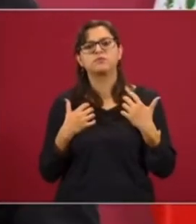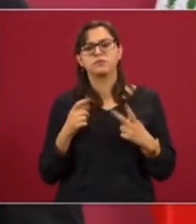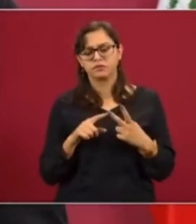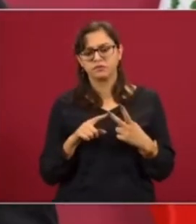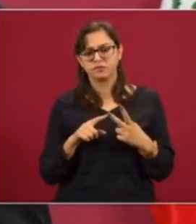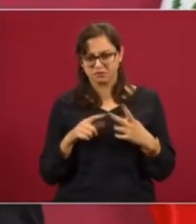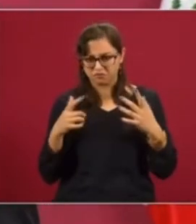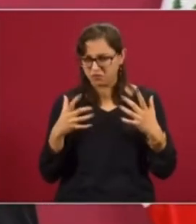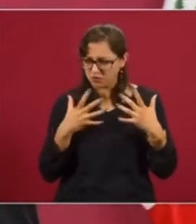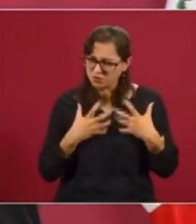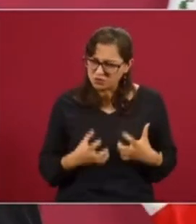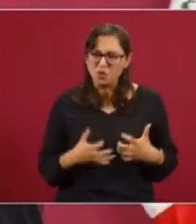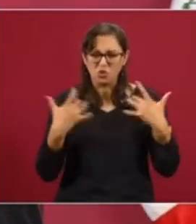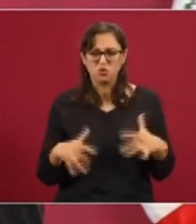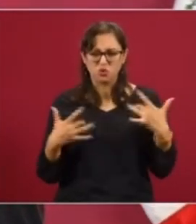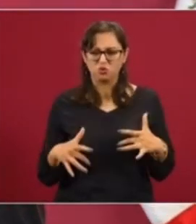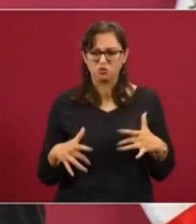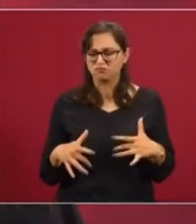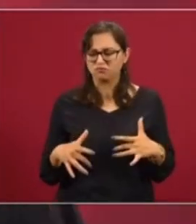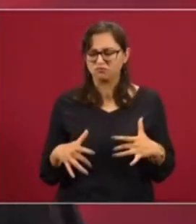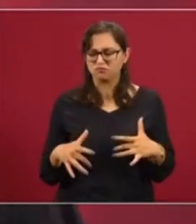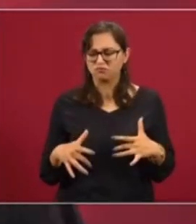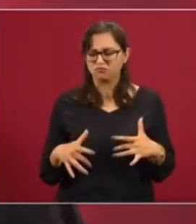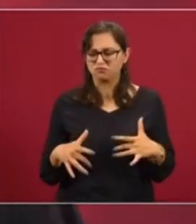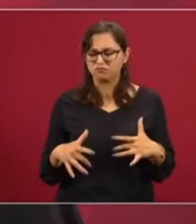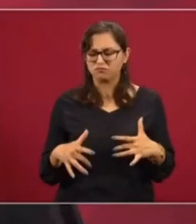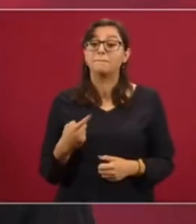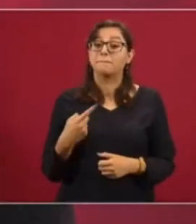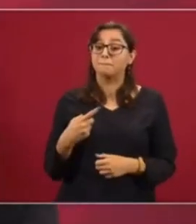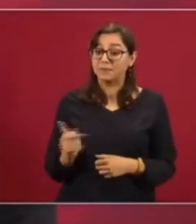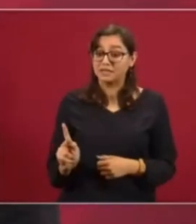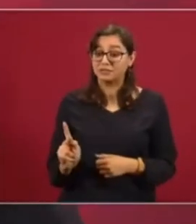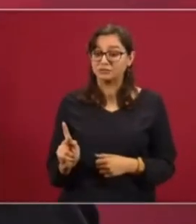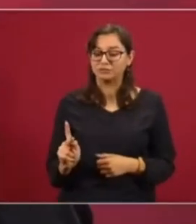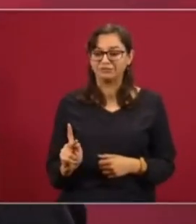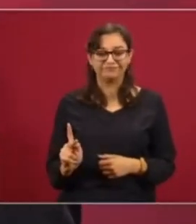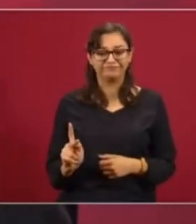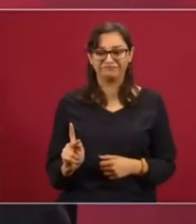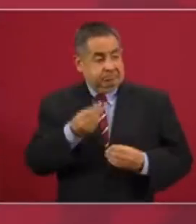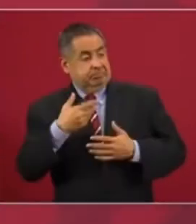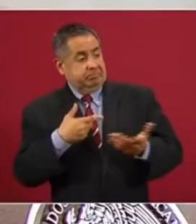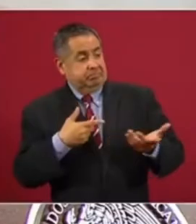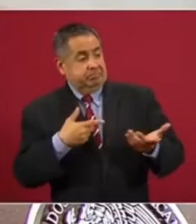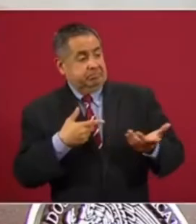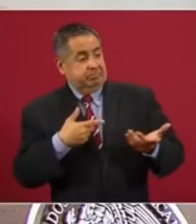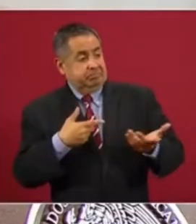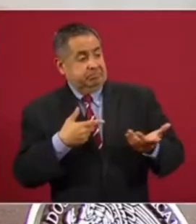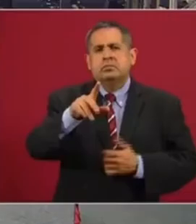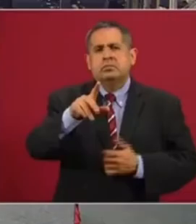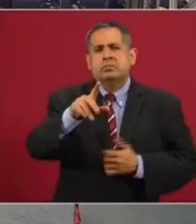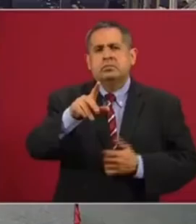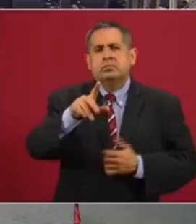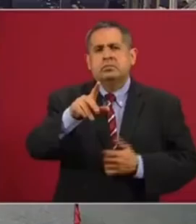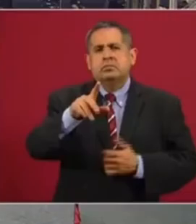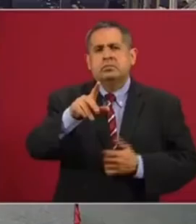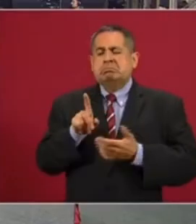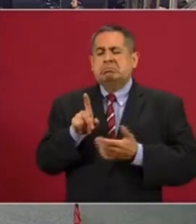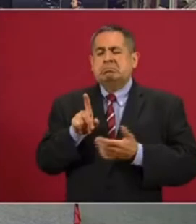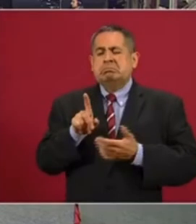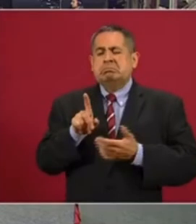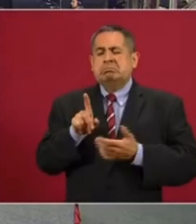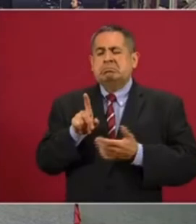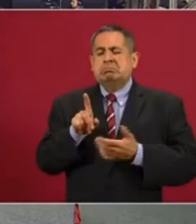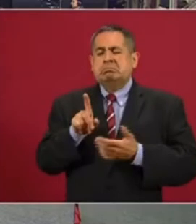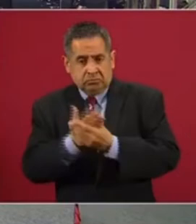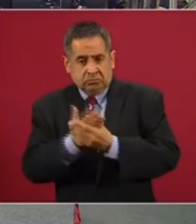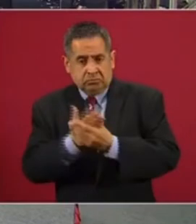también dolor, pero no estoy de acuerdo con esa vía. Si hay gente infiltrada, si tienen pruebas, ¿las van a